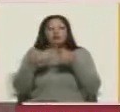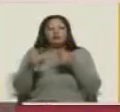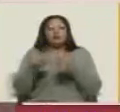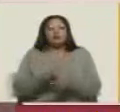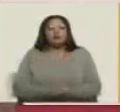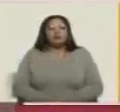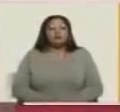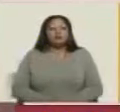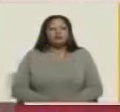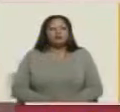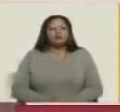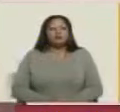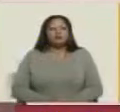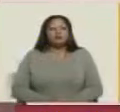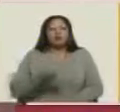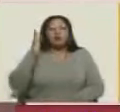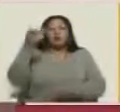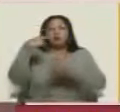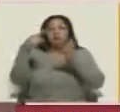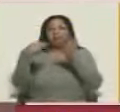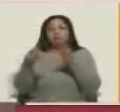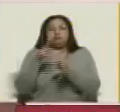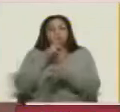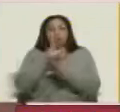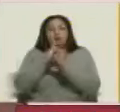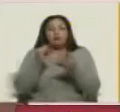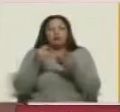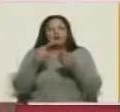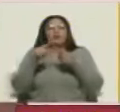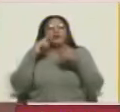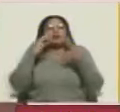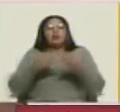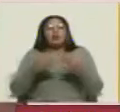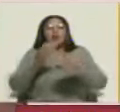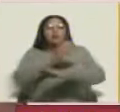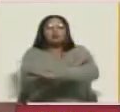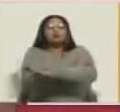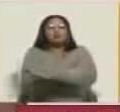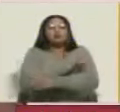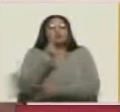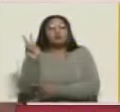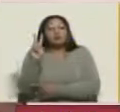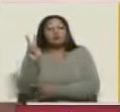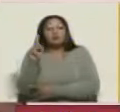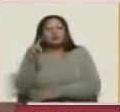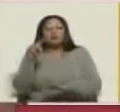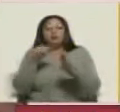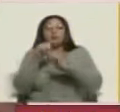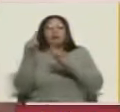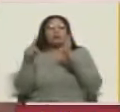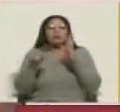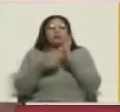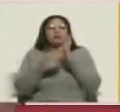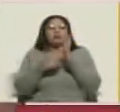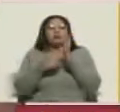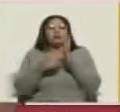mil barbaridades. Pero hay una gran realidad. La oposición venezolana es absolutamente